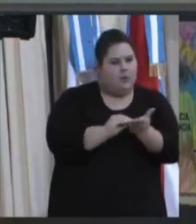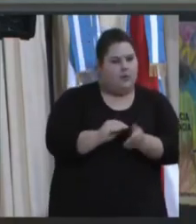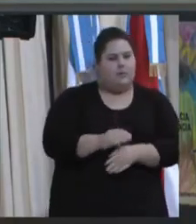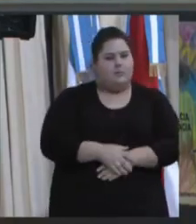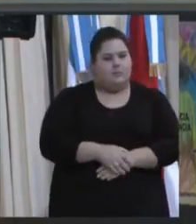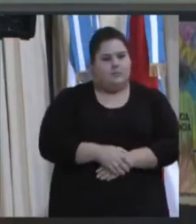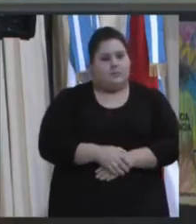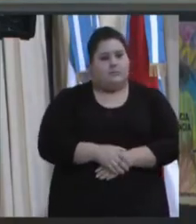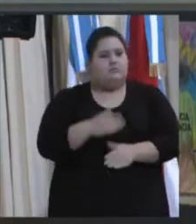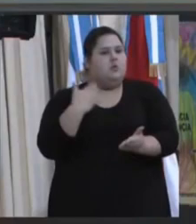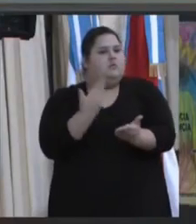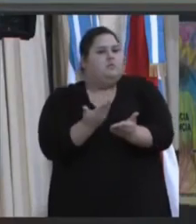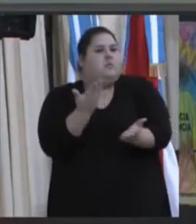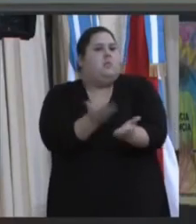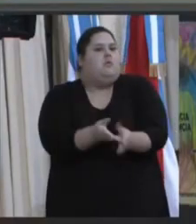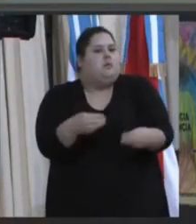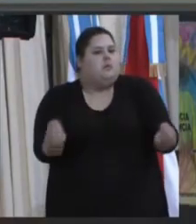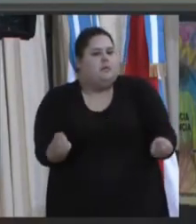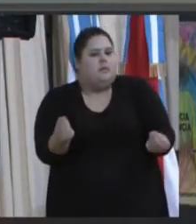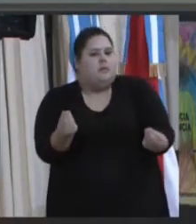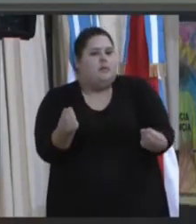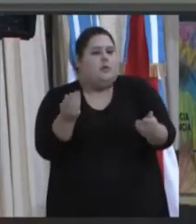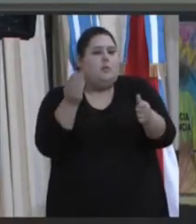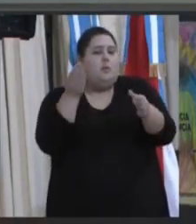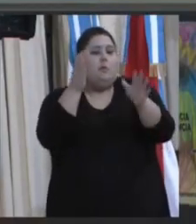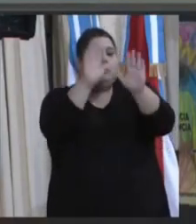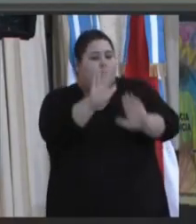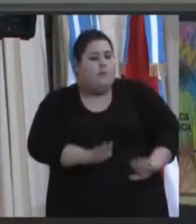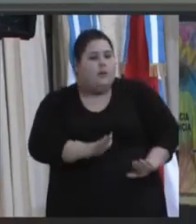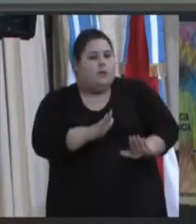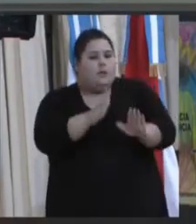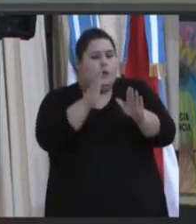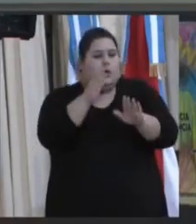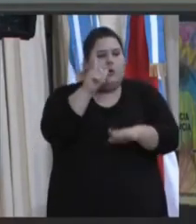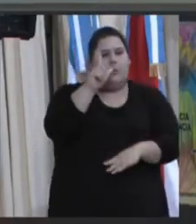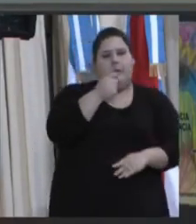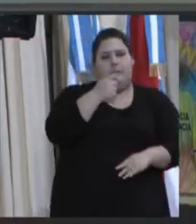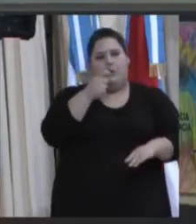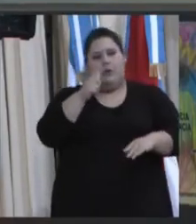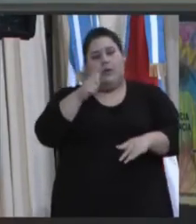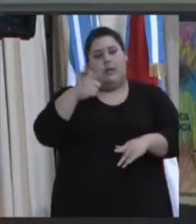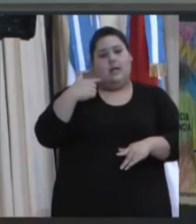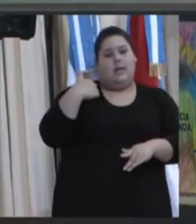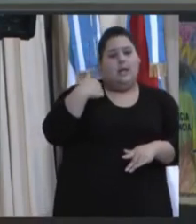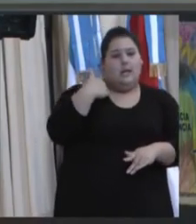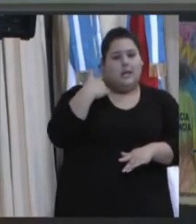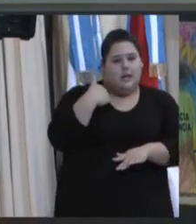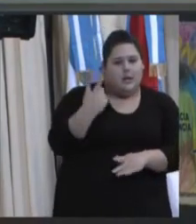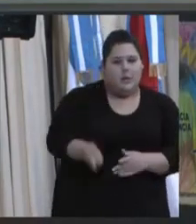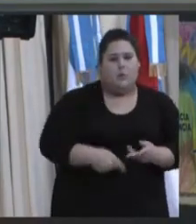sino que ofrece una formación en cultura general. Ofrece literatura, historia o